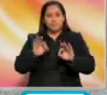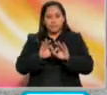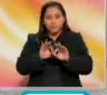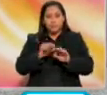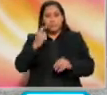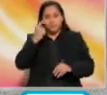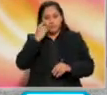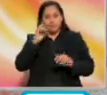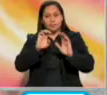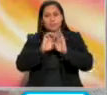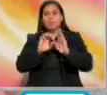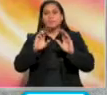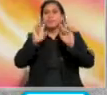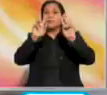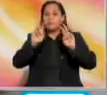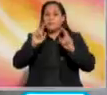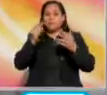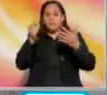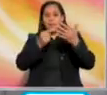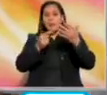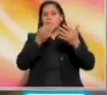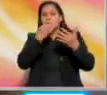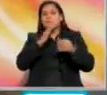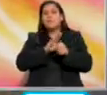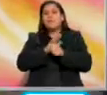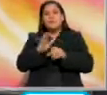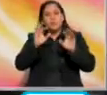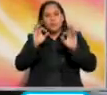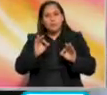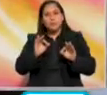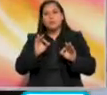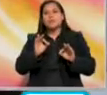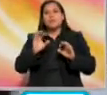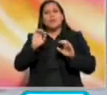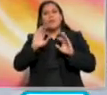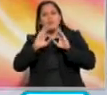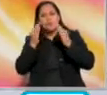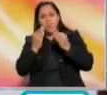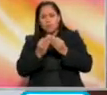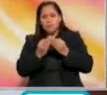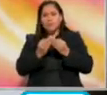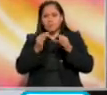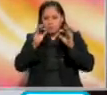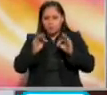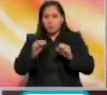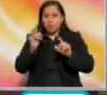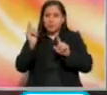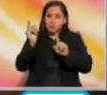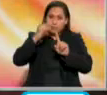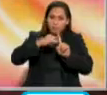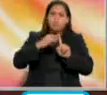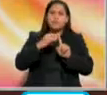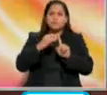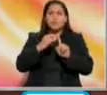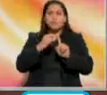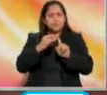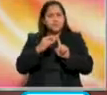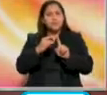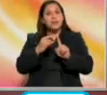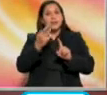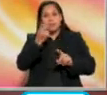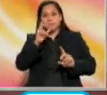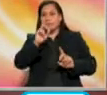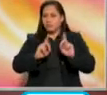supuesto, el tema de cuáles son los métodos anticonceptivos y cuál es la manera correcta de usar un condón, también es una de las dudas que